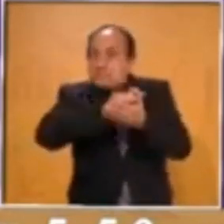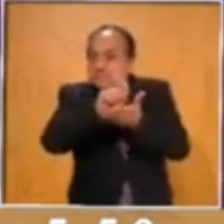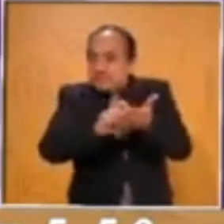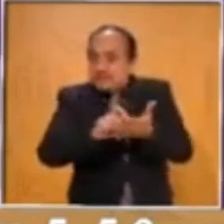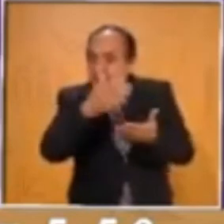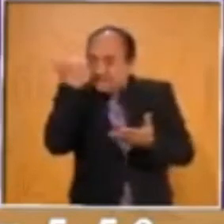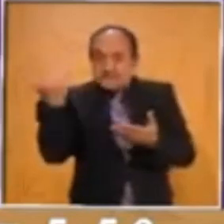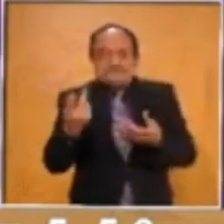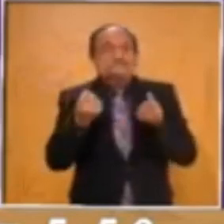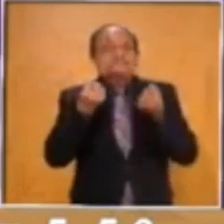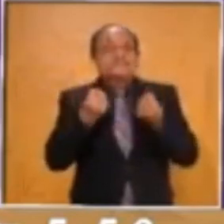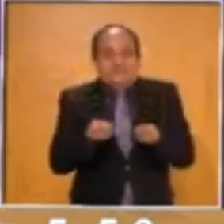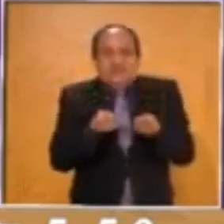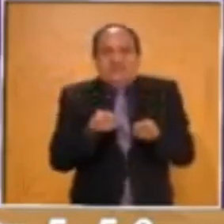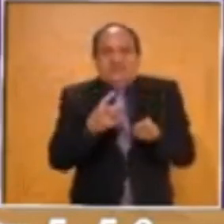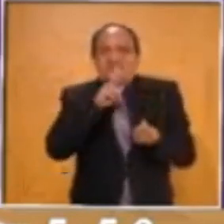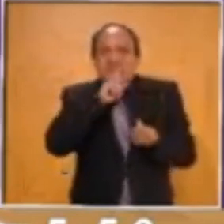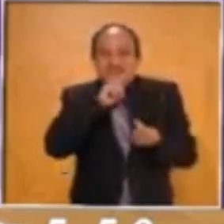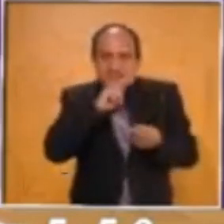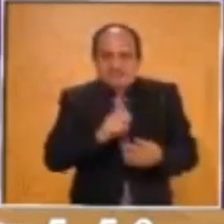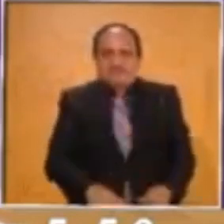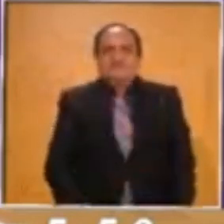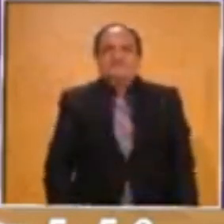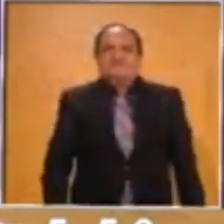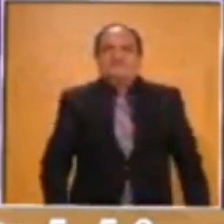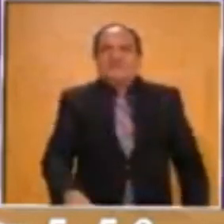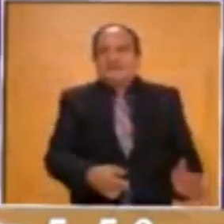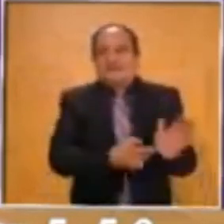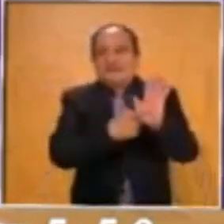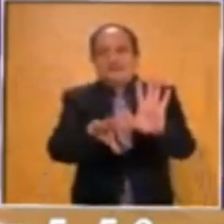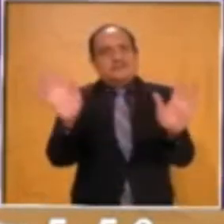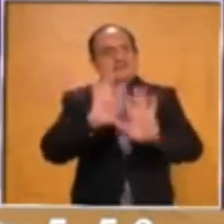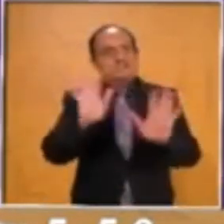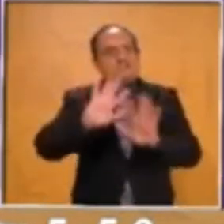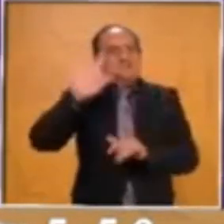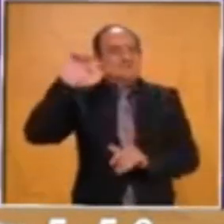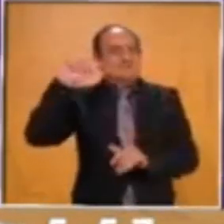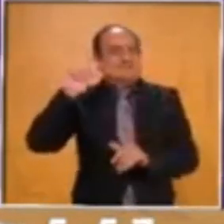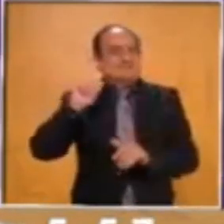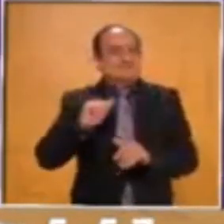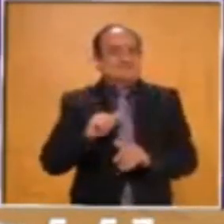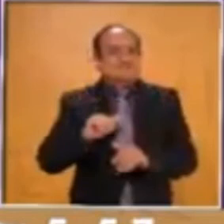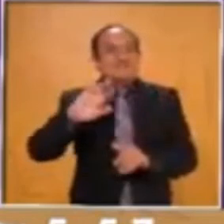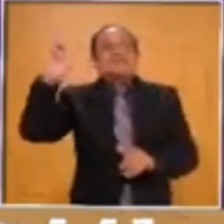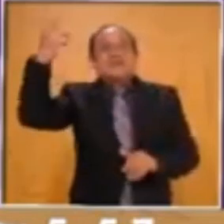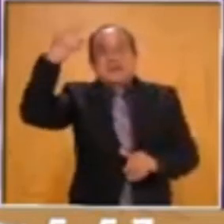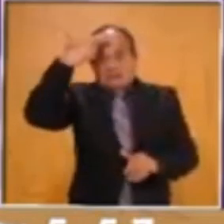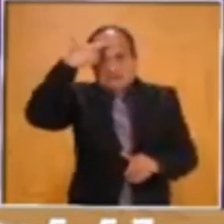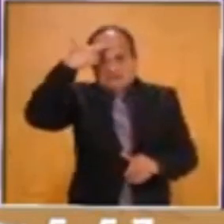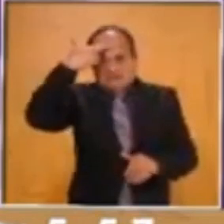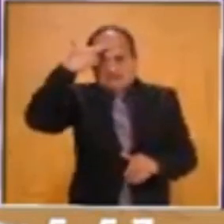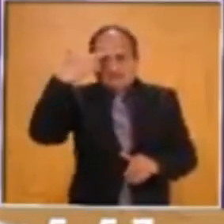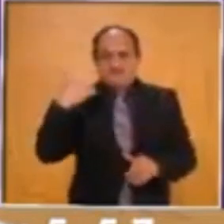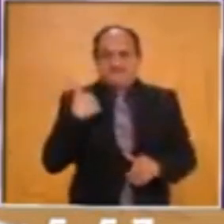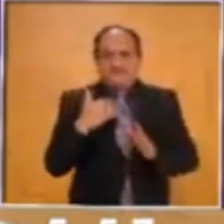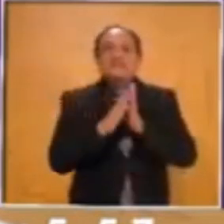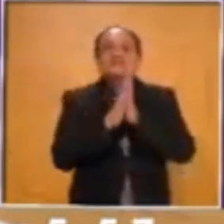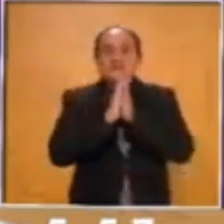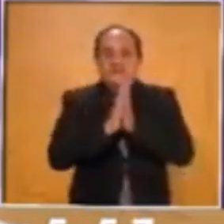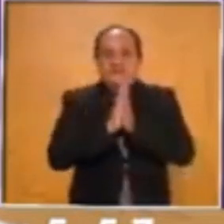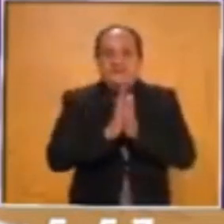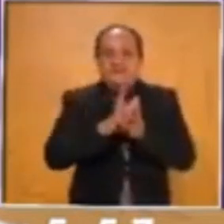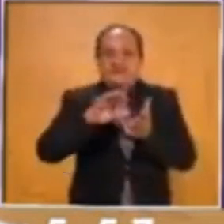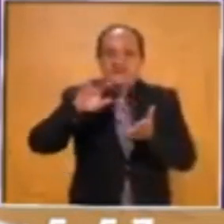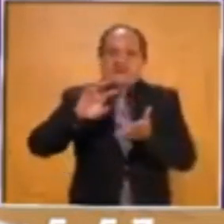¿Ok? Entonces, muchachos, ya con esto yo me despido, no sin antes recordarles, por favor,